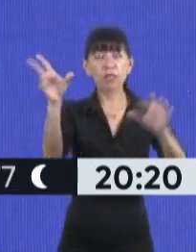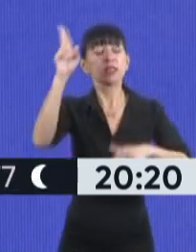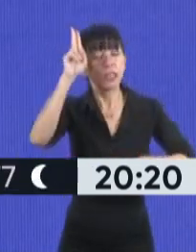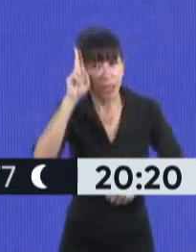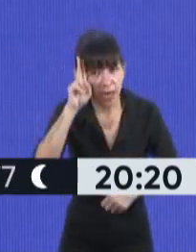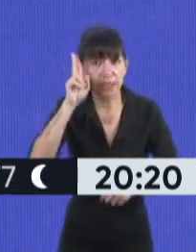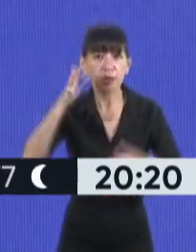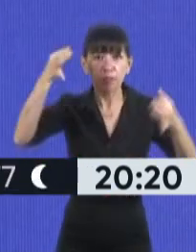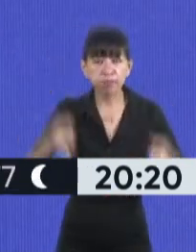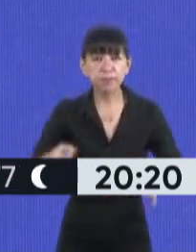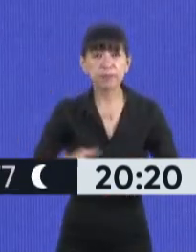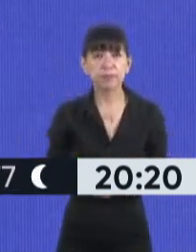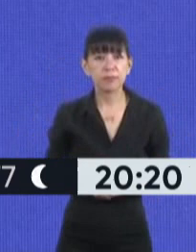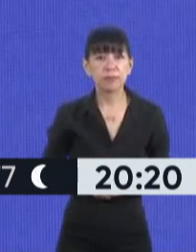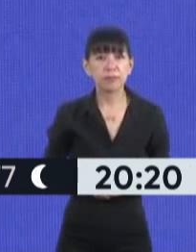Pues bien,